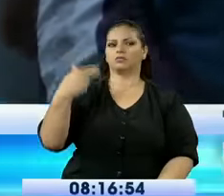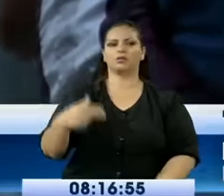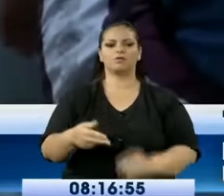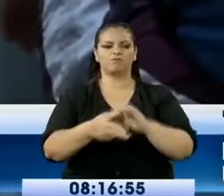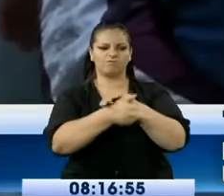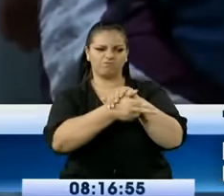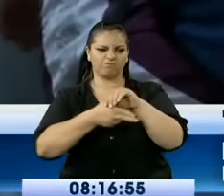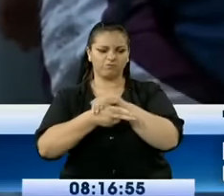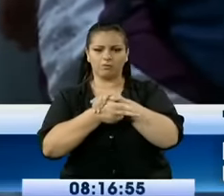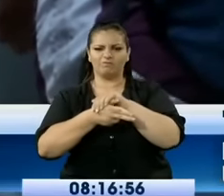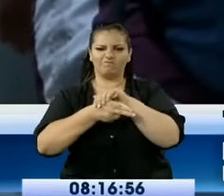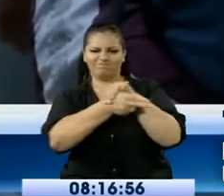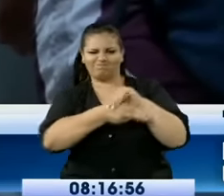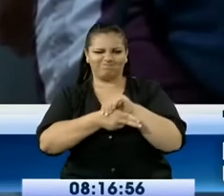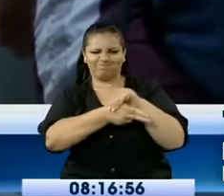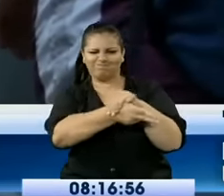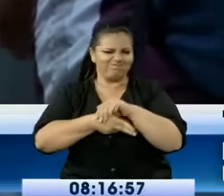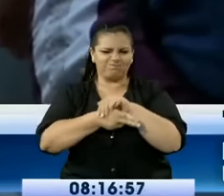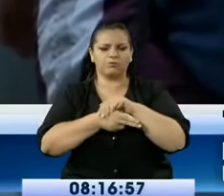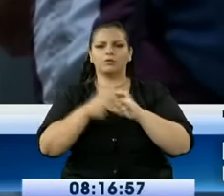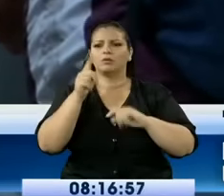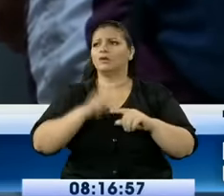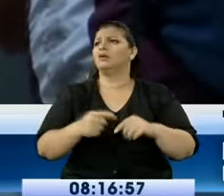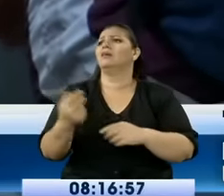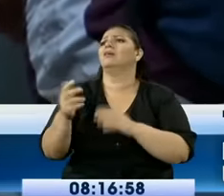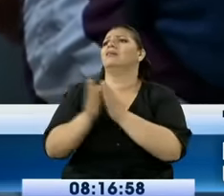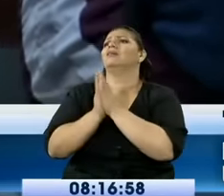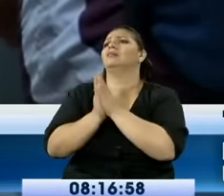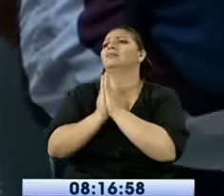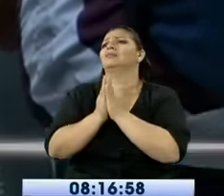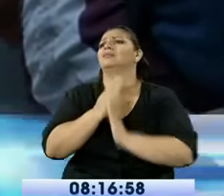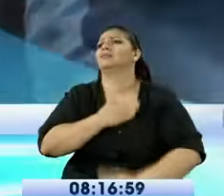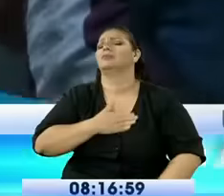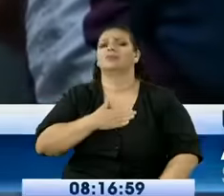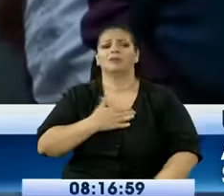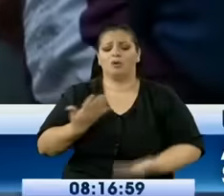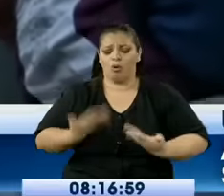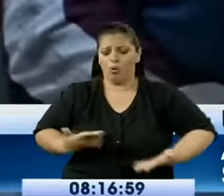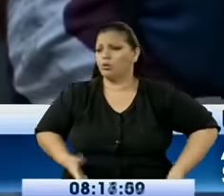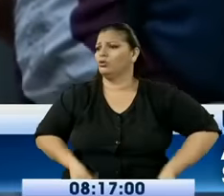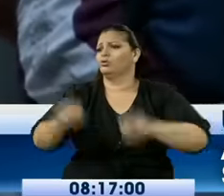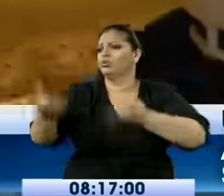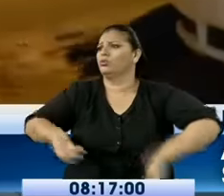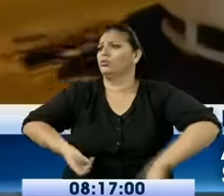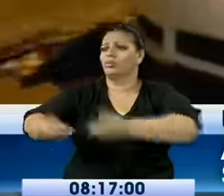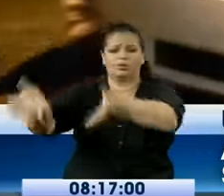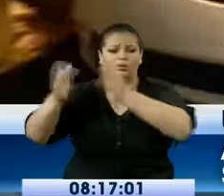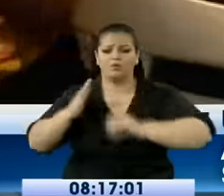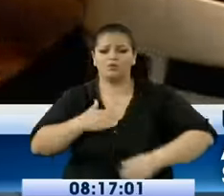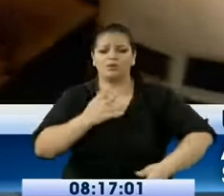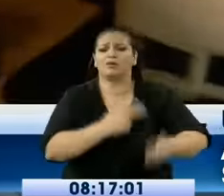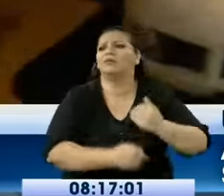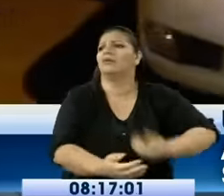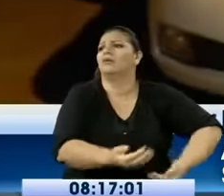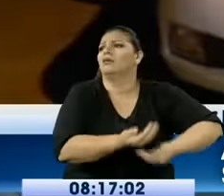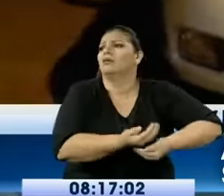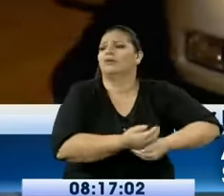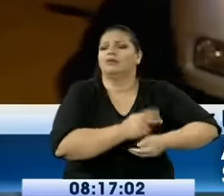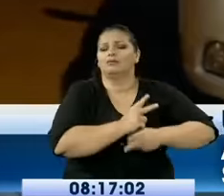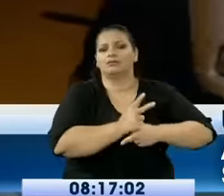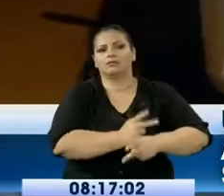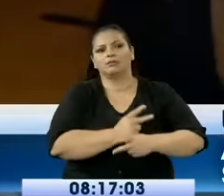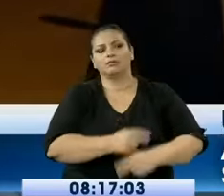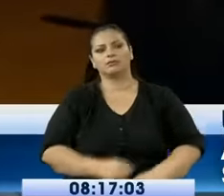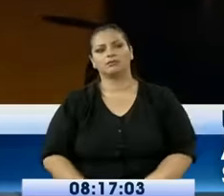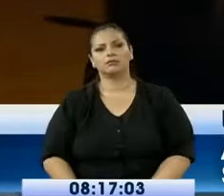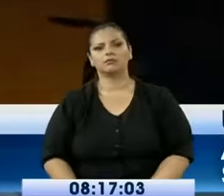trabó eso, y entonces yo al ver eso, yo cogí, dije, toma, pero no me hagas nada, Leo, ni a mi hija. El atraco